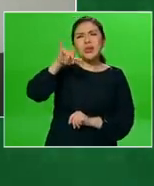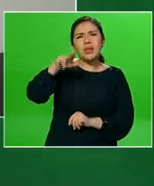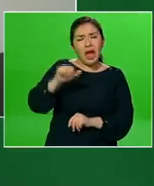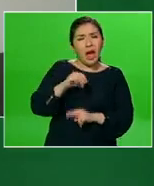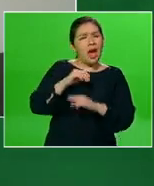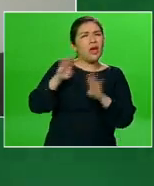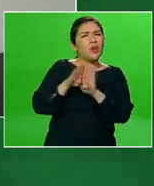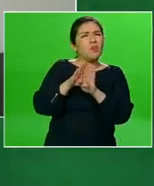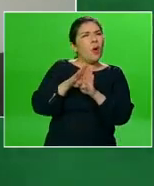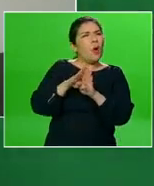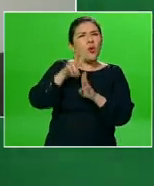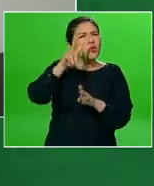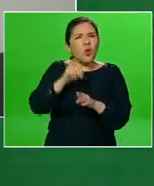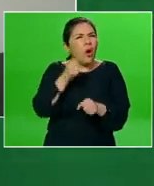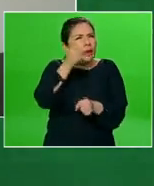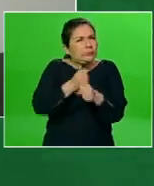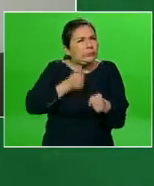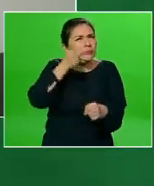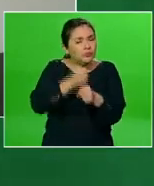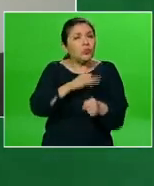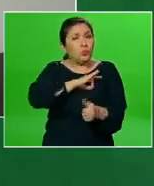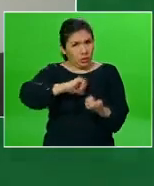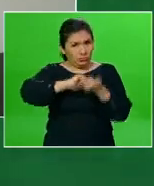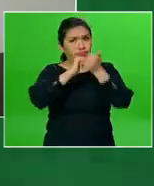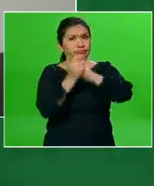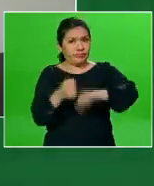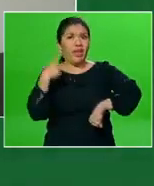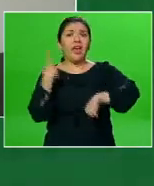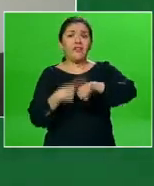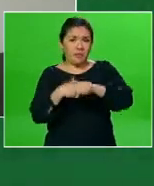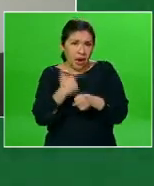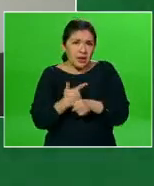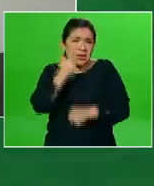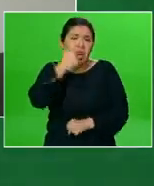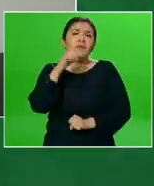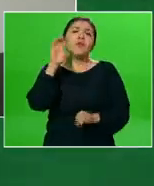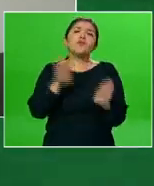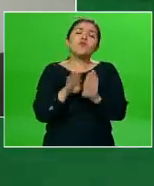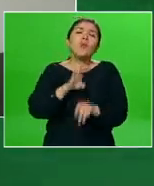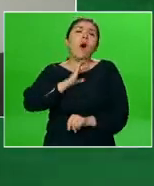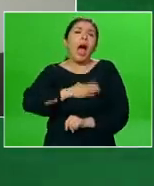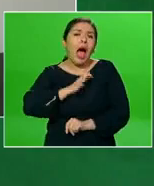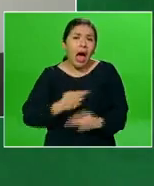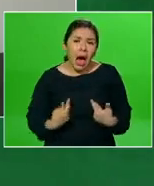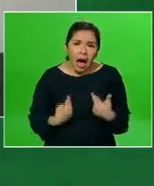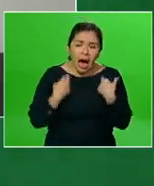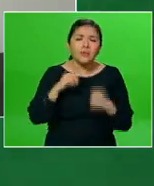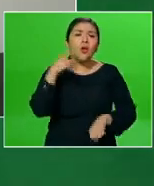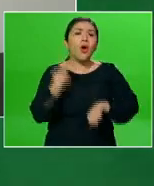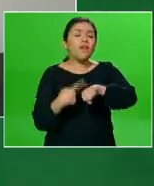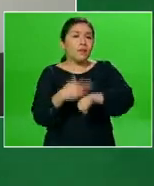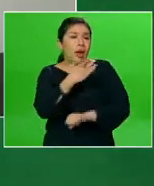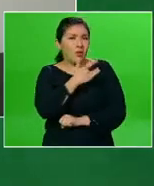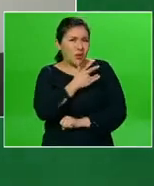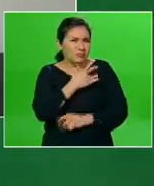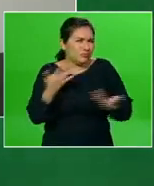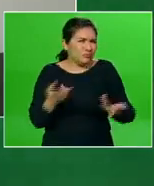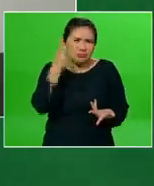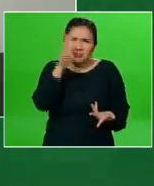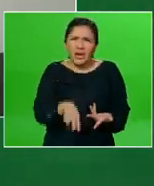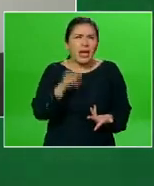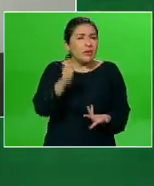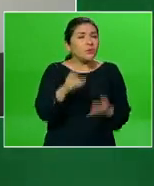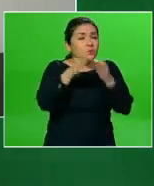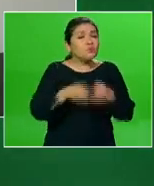severas hipertensión ciertos tipos de cáncer enfermedades del corazón así que no perdamos nunca la